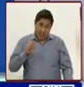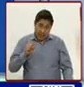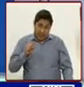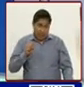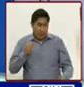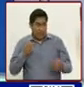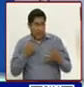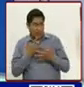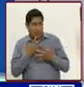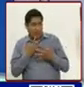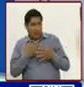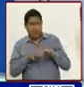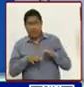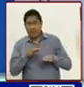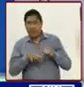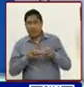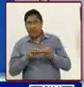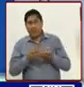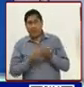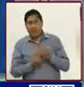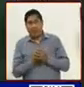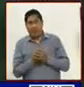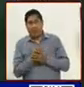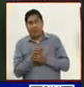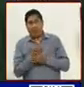preocupados y temen por pérdidas en su producción.